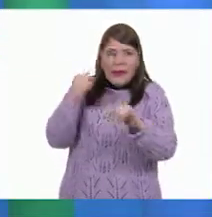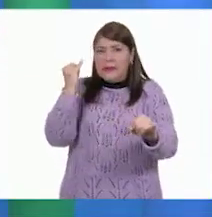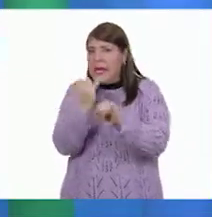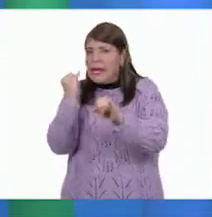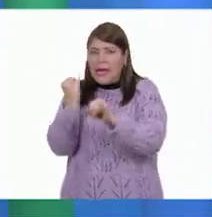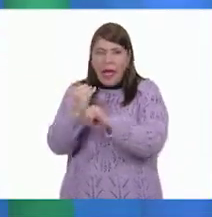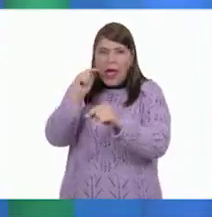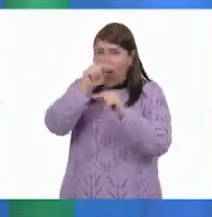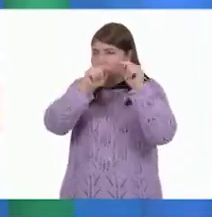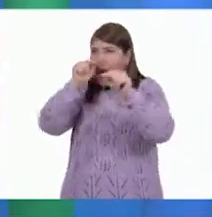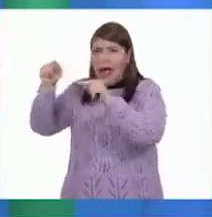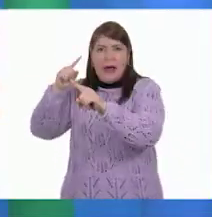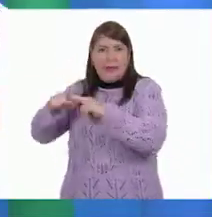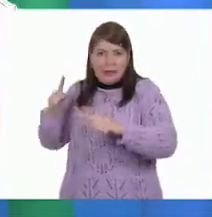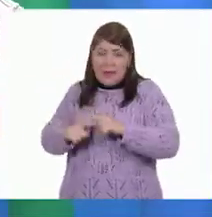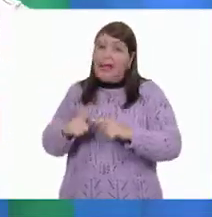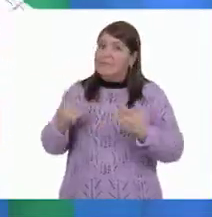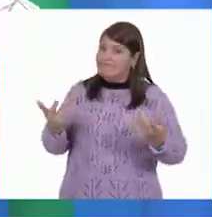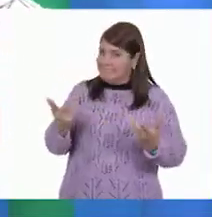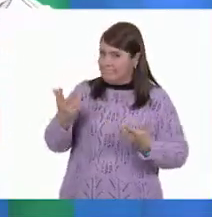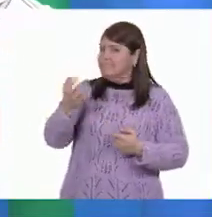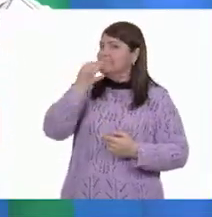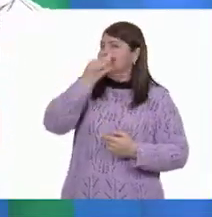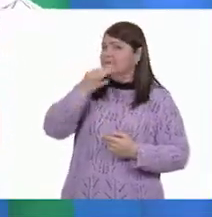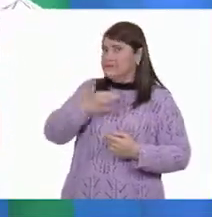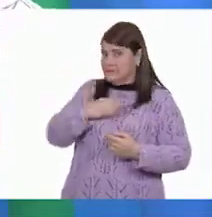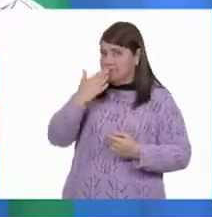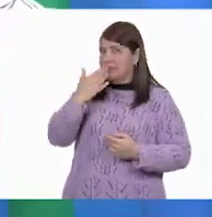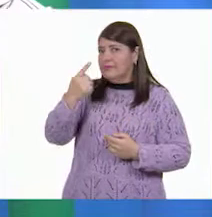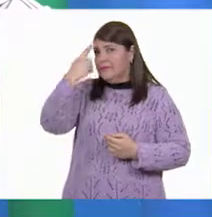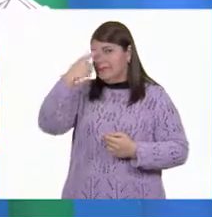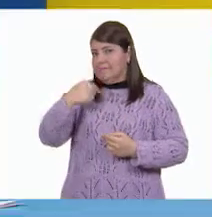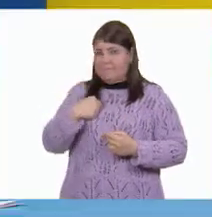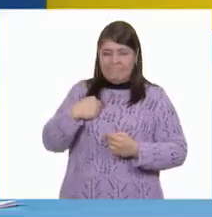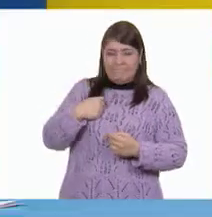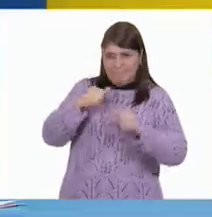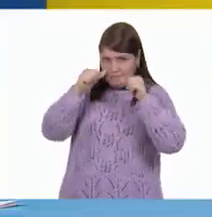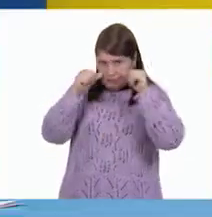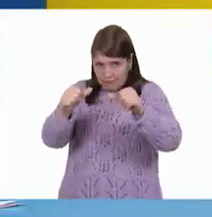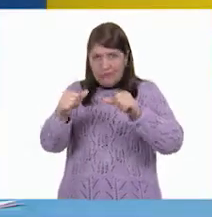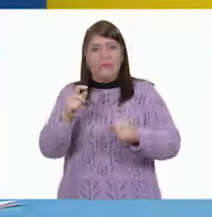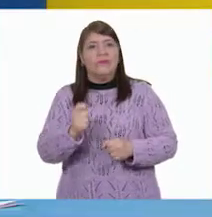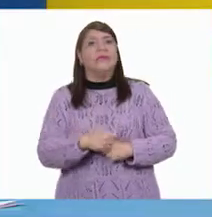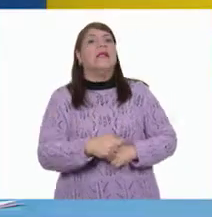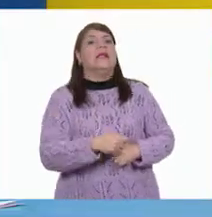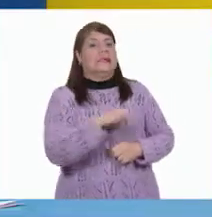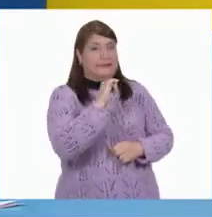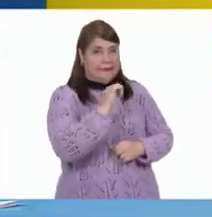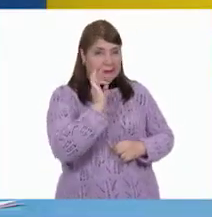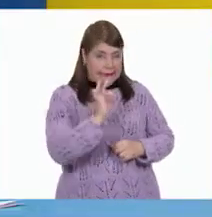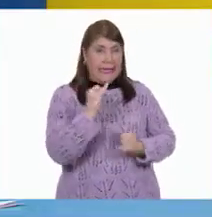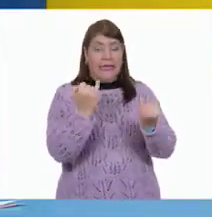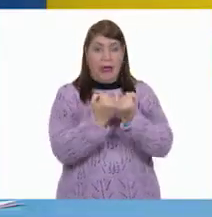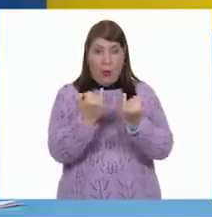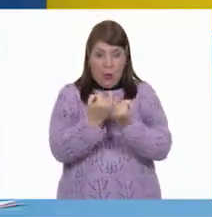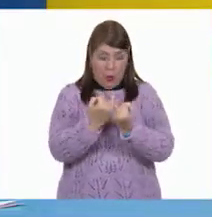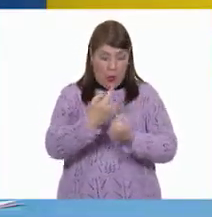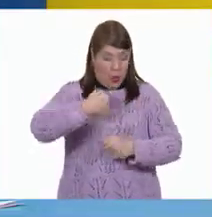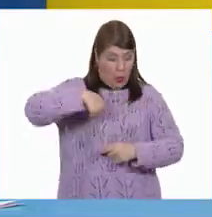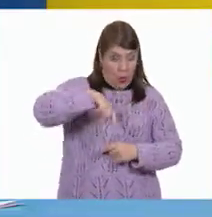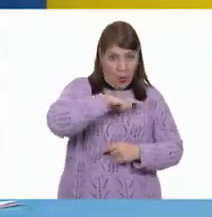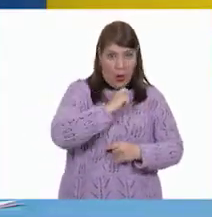todos lados. ¡Qué bueno que nos dice para estar muy al pendiente! Pues sí. Así como a nosotros nos tocará vivir